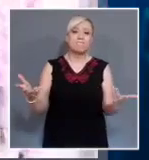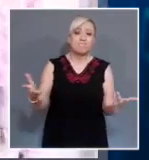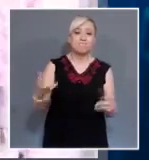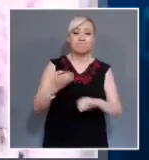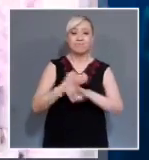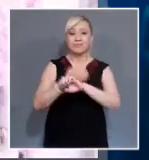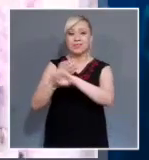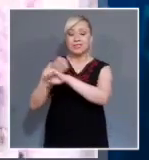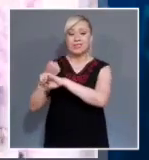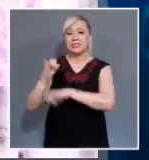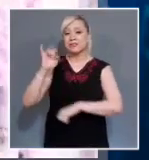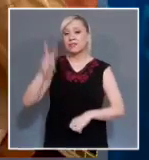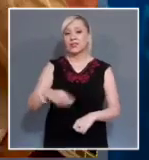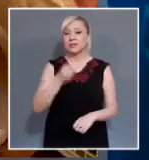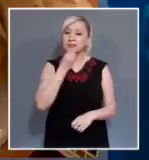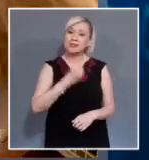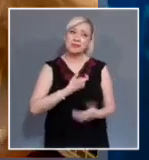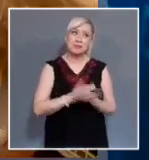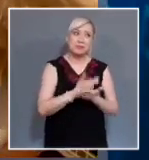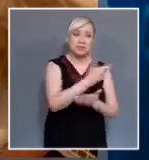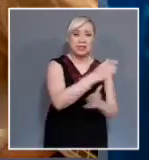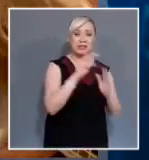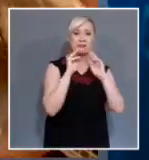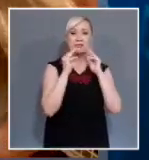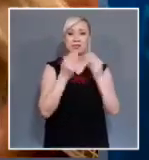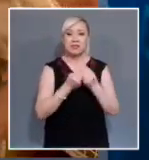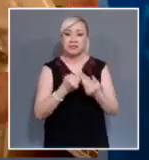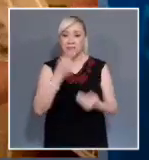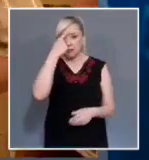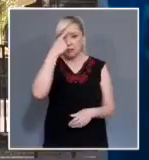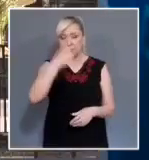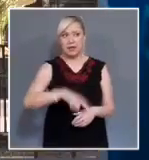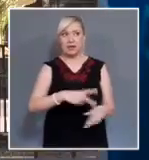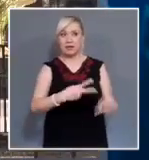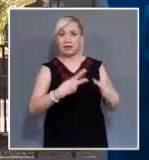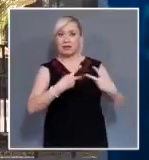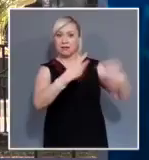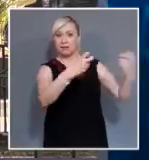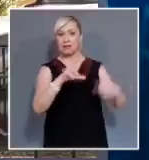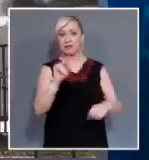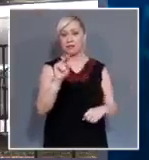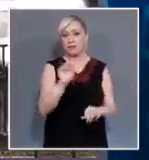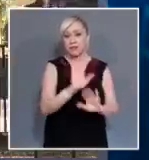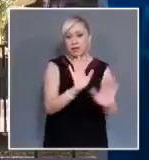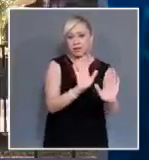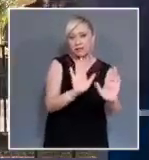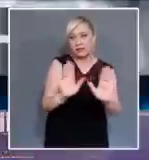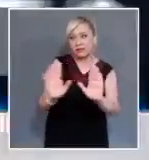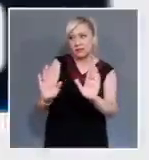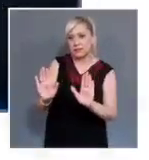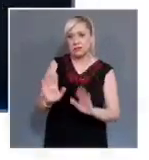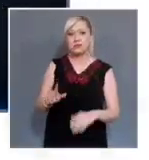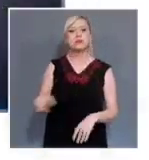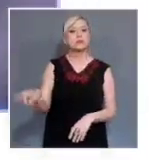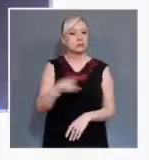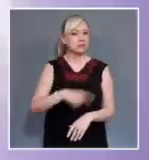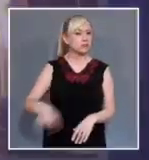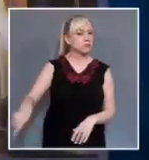hasta en 80% las ventas de algunos comercios según datos de la alianza Nacional de Pequeños comerciantes